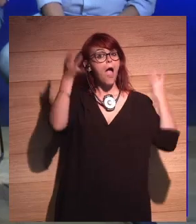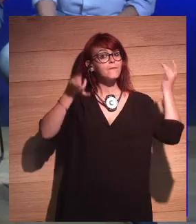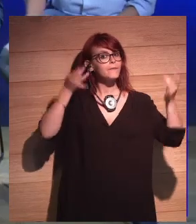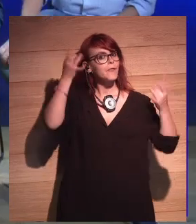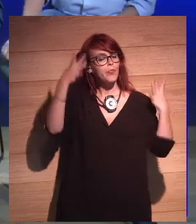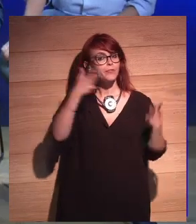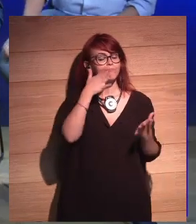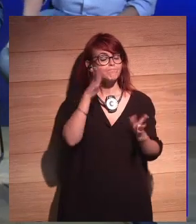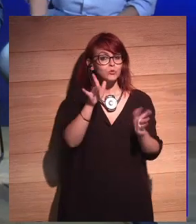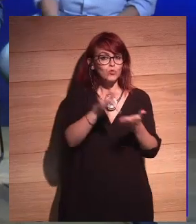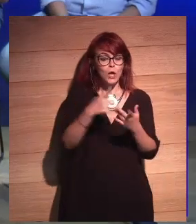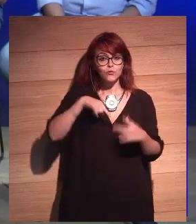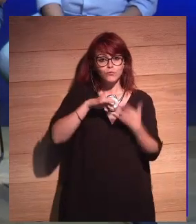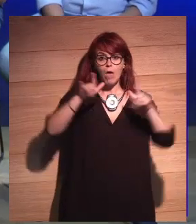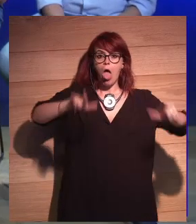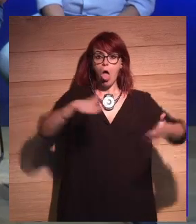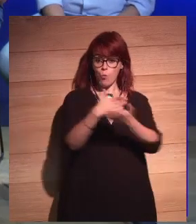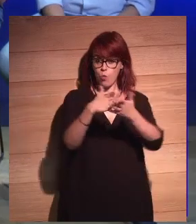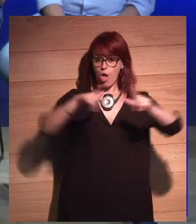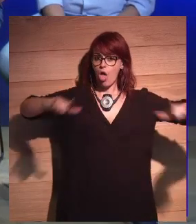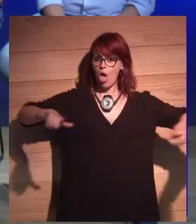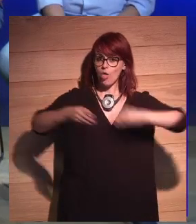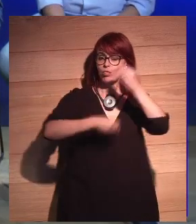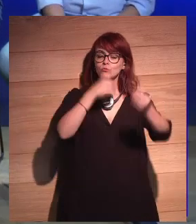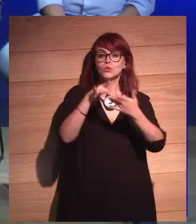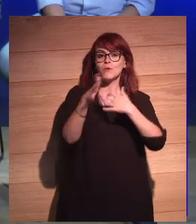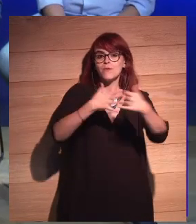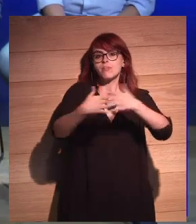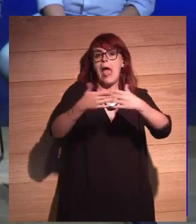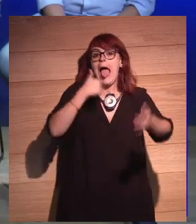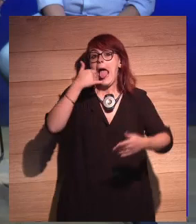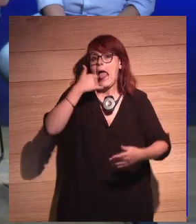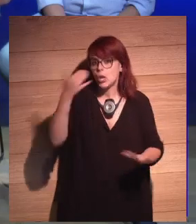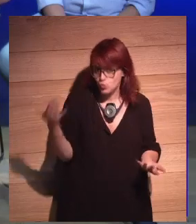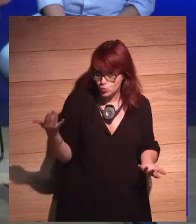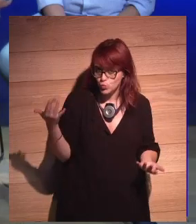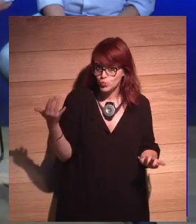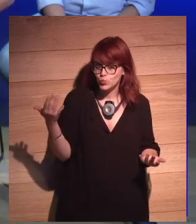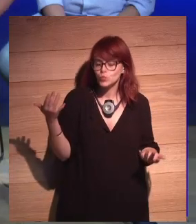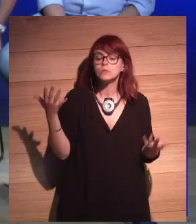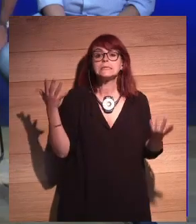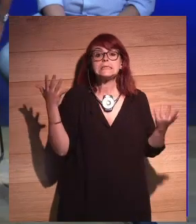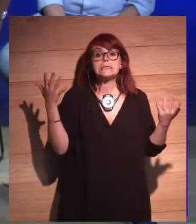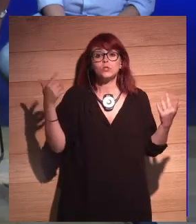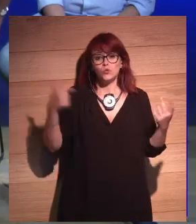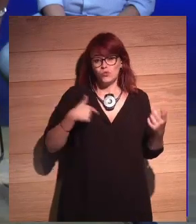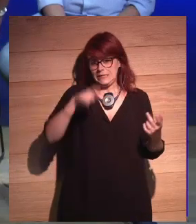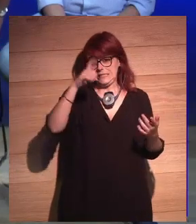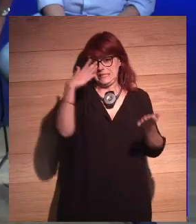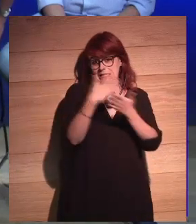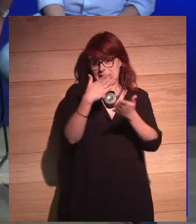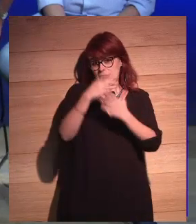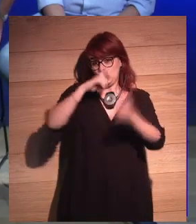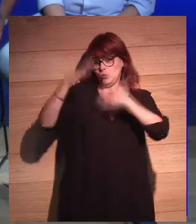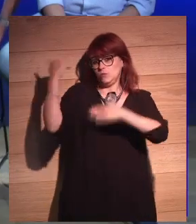que habitualmente se hace en el aula, cuando vas a hacer una manualidad, ¿vale? Yo estudié hace muchos años en